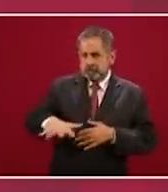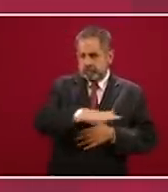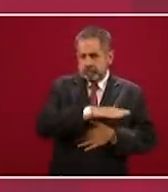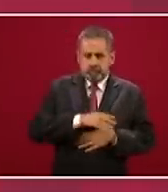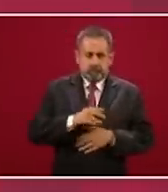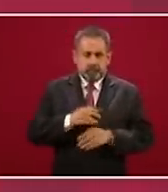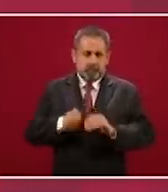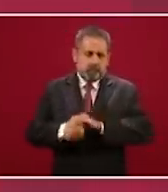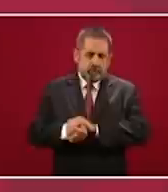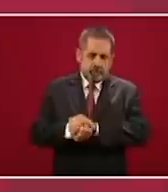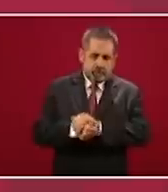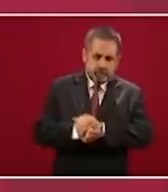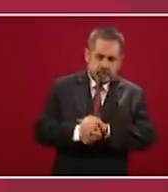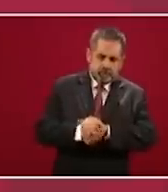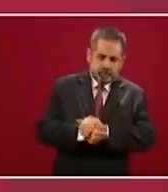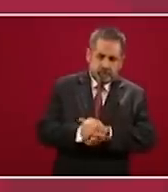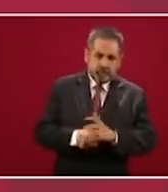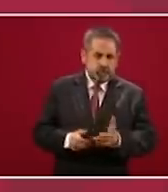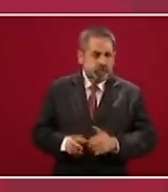tortugas, pero